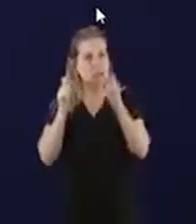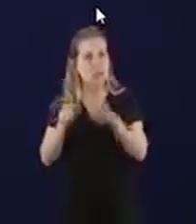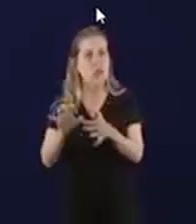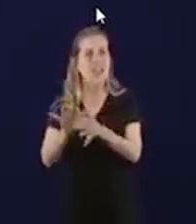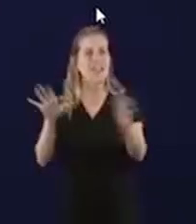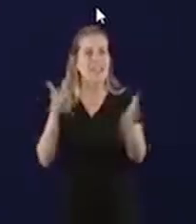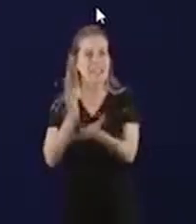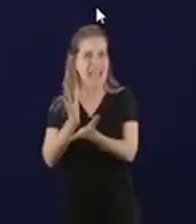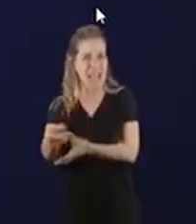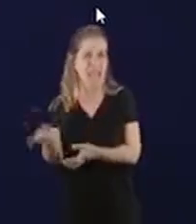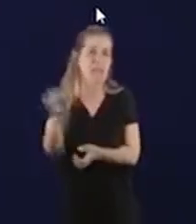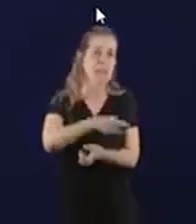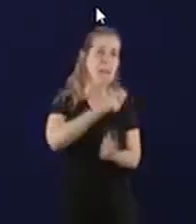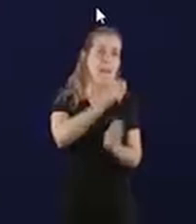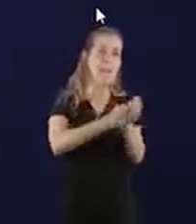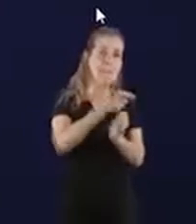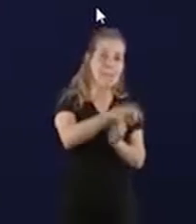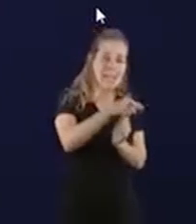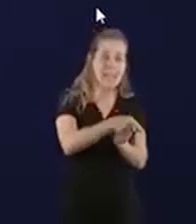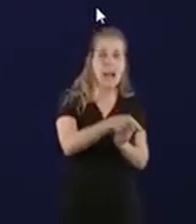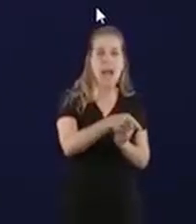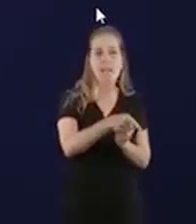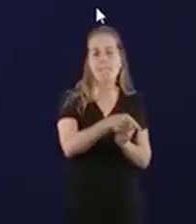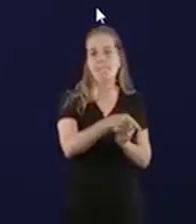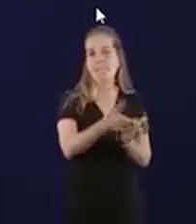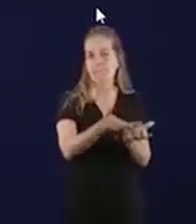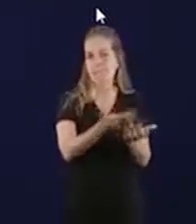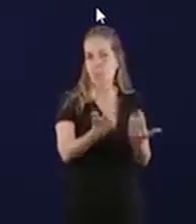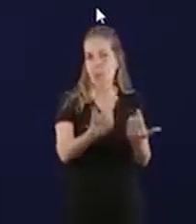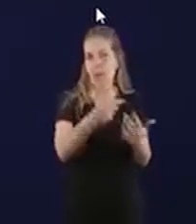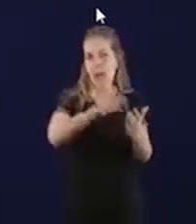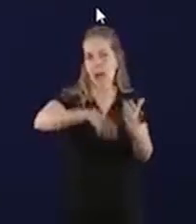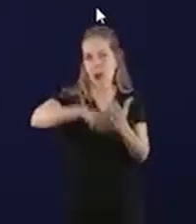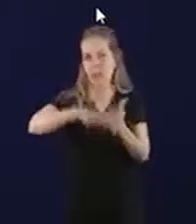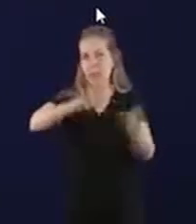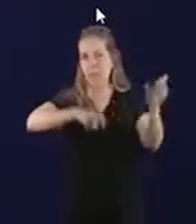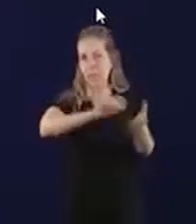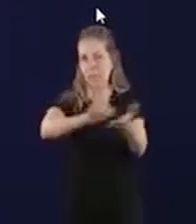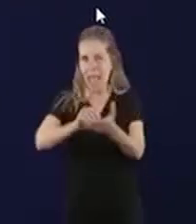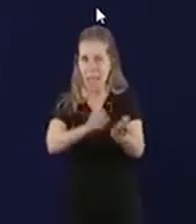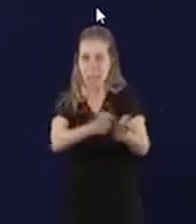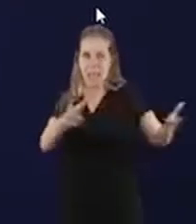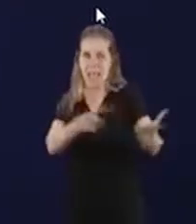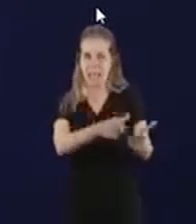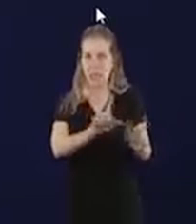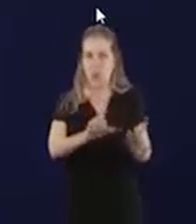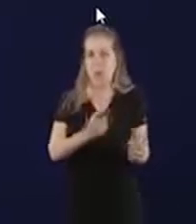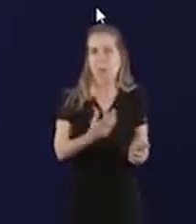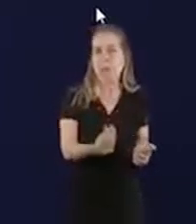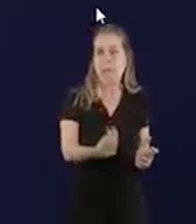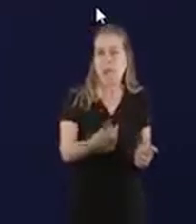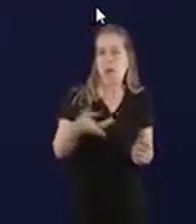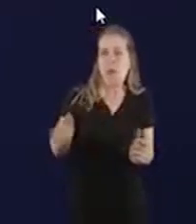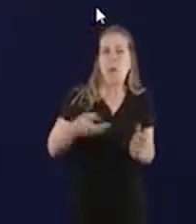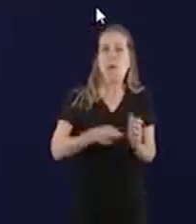empleador tenga menor temor a contratar y que les sea más amigable la relación la relación laboral